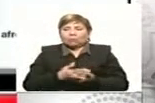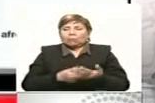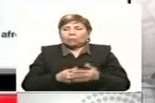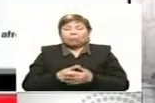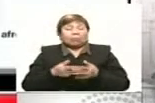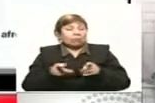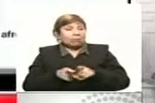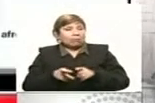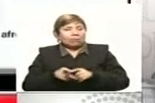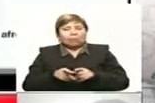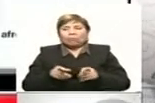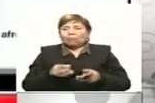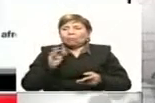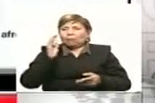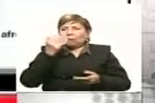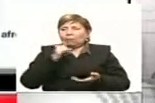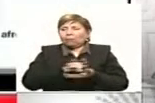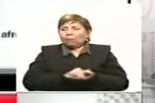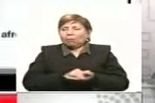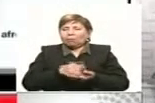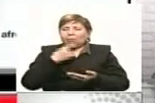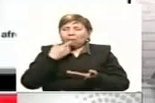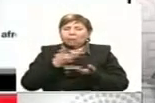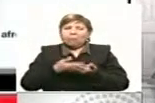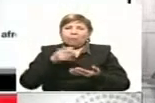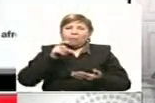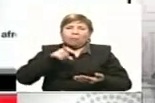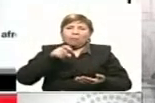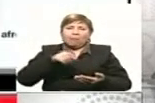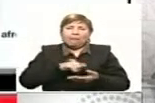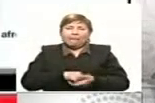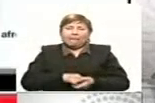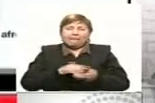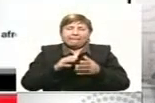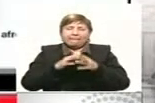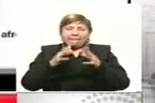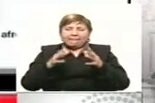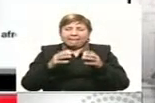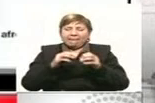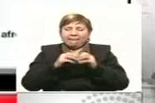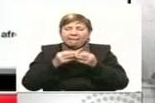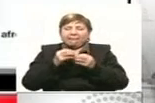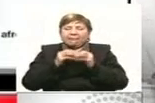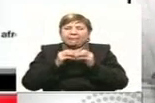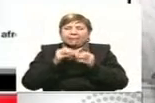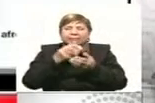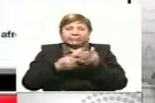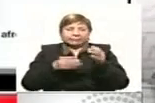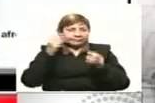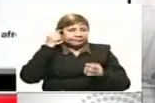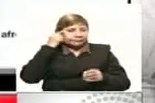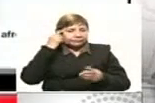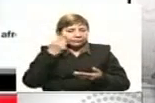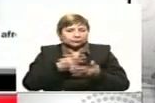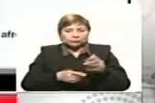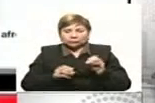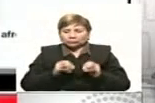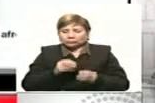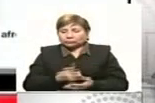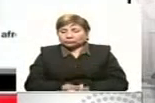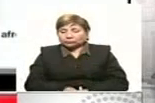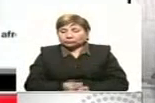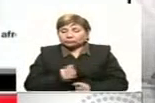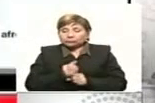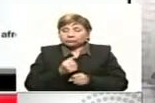Pero para esto obviamente necesitamos una gran movilización social, tensar toda nuestra fuerza,